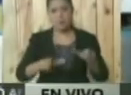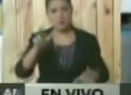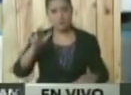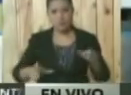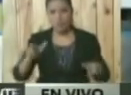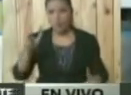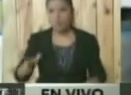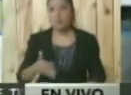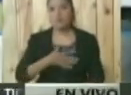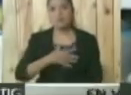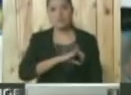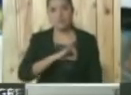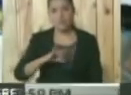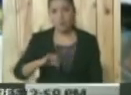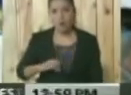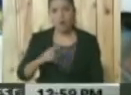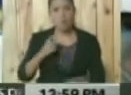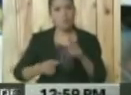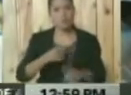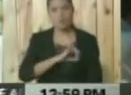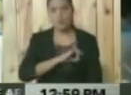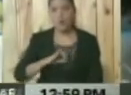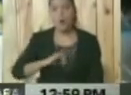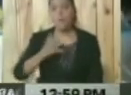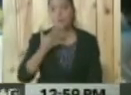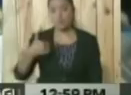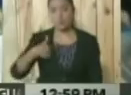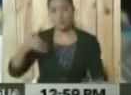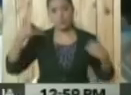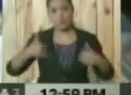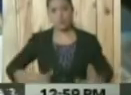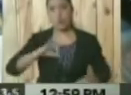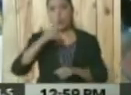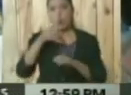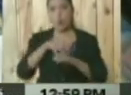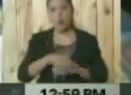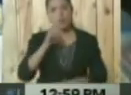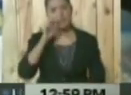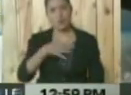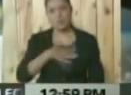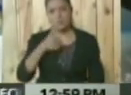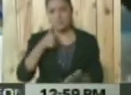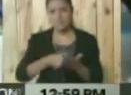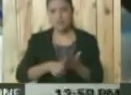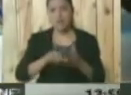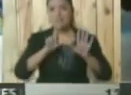demandas individuales, querellas individuales. Si yo, Jorge Rodríguez Gómez, veo que mi cédula de identidad